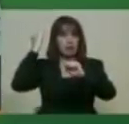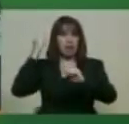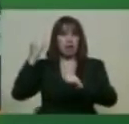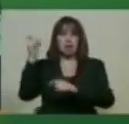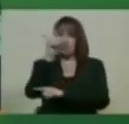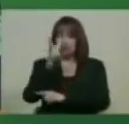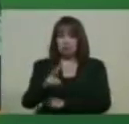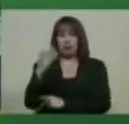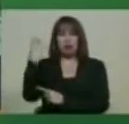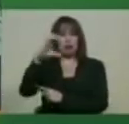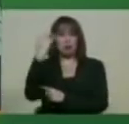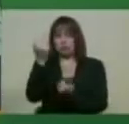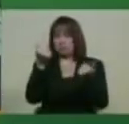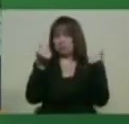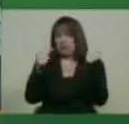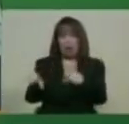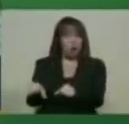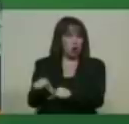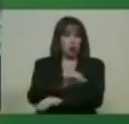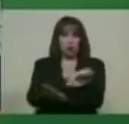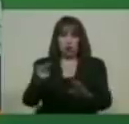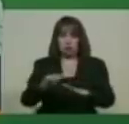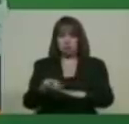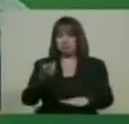sus peores